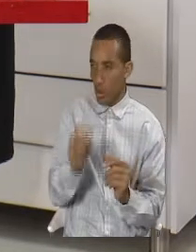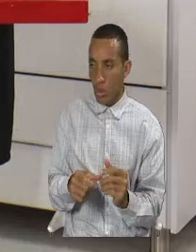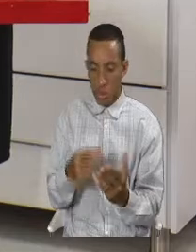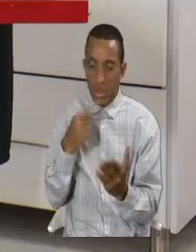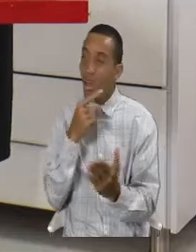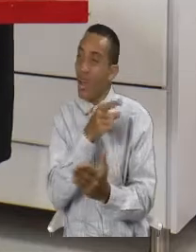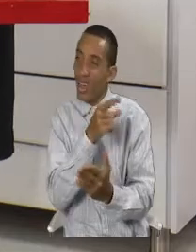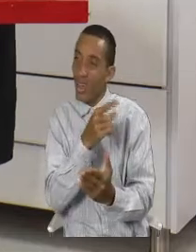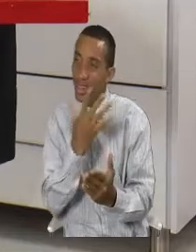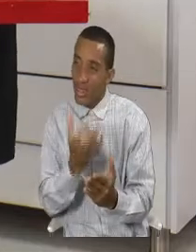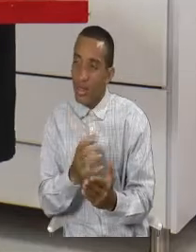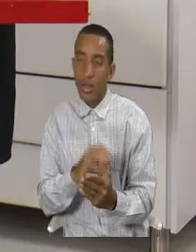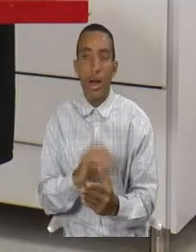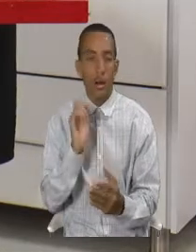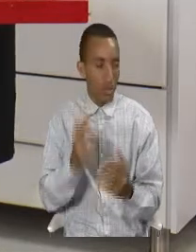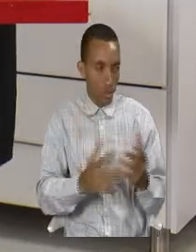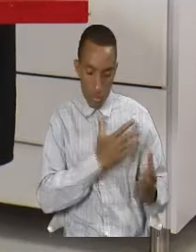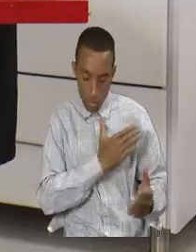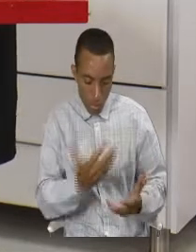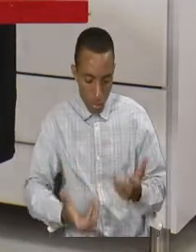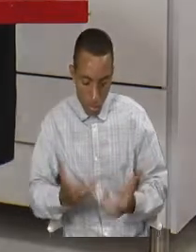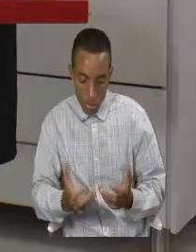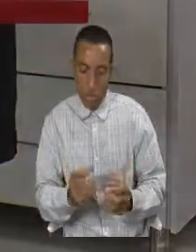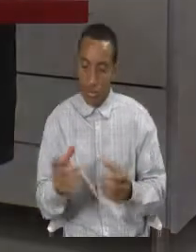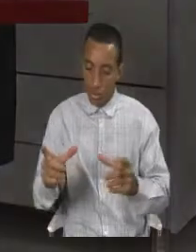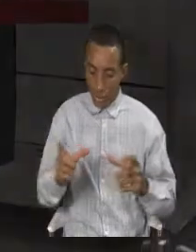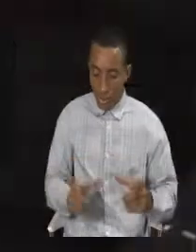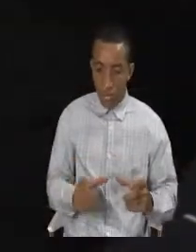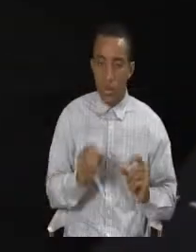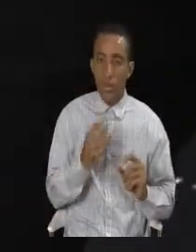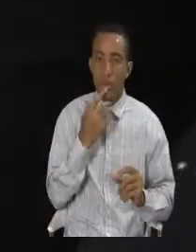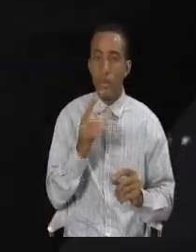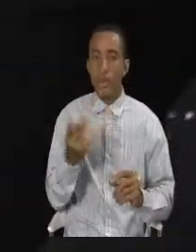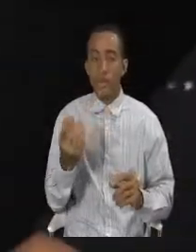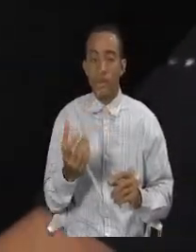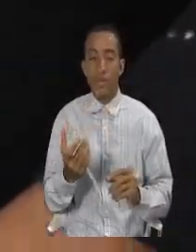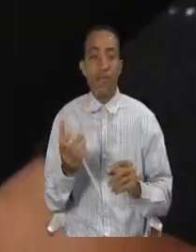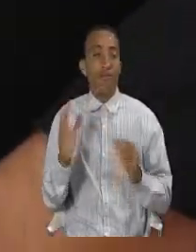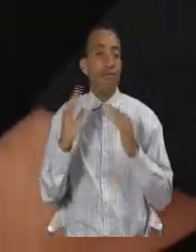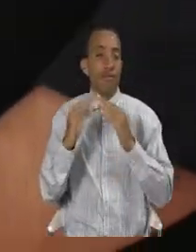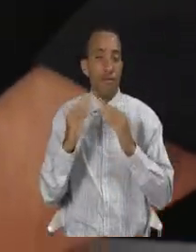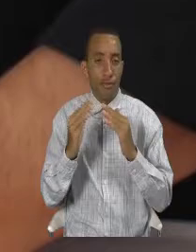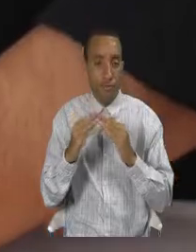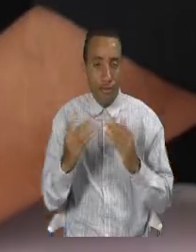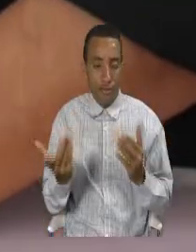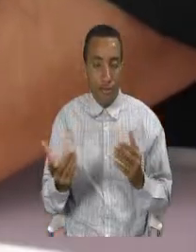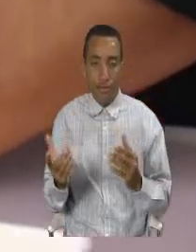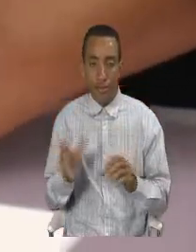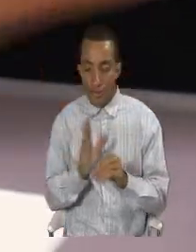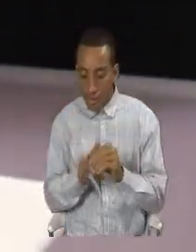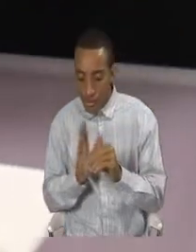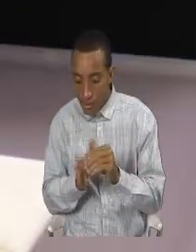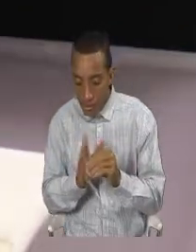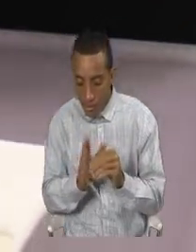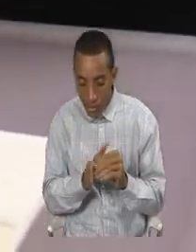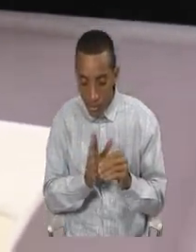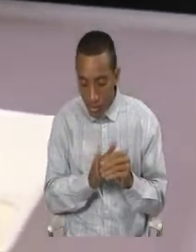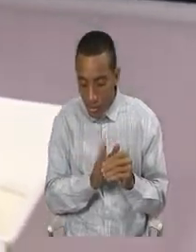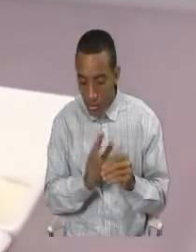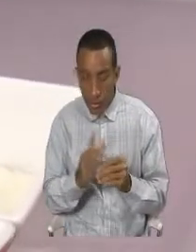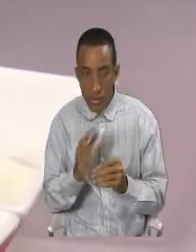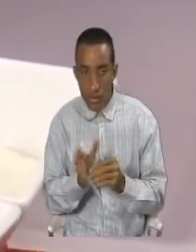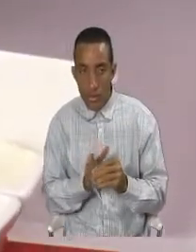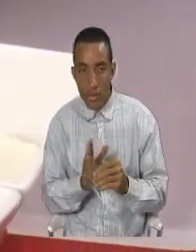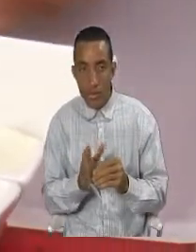hacen diferente en casa, un guisito que no sea tan grueso. El hogao que llamamos en